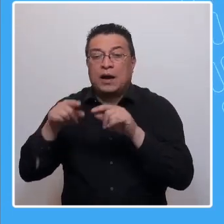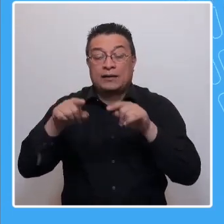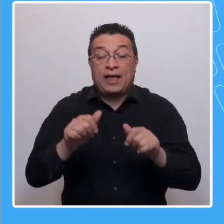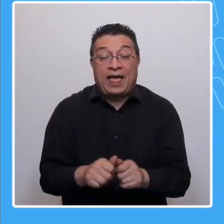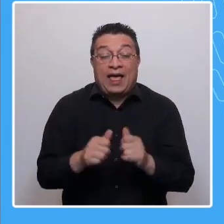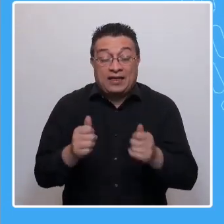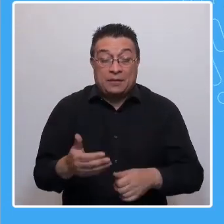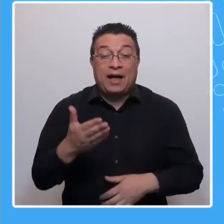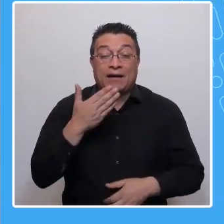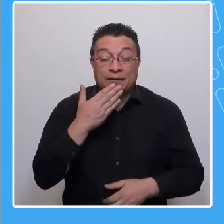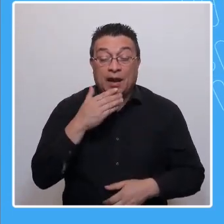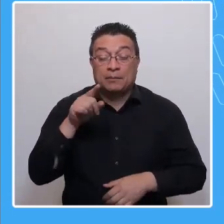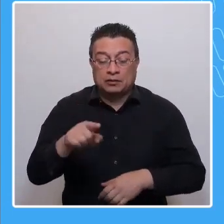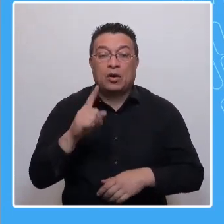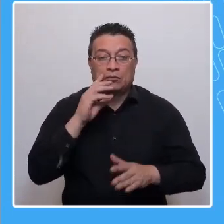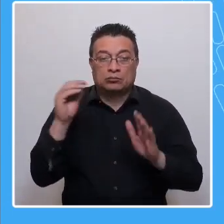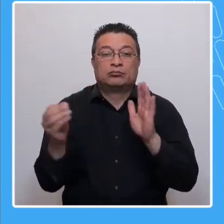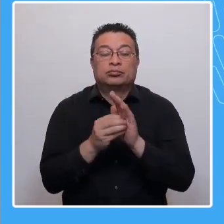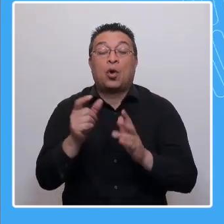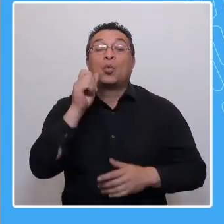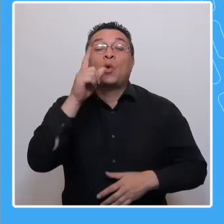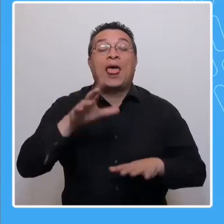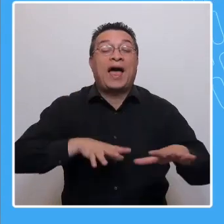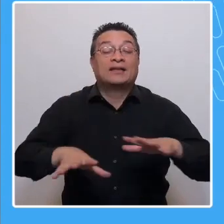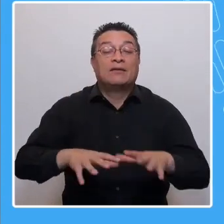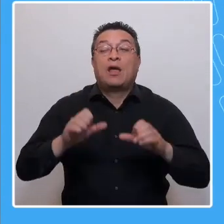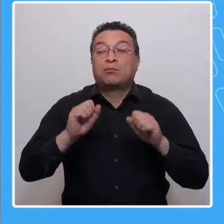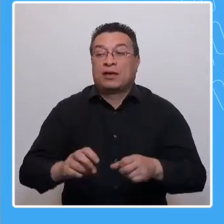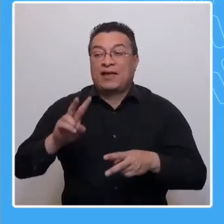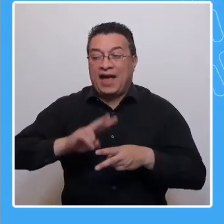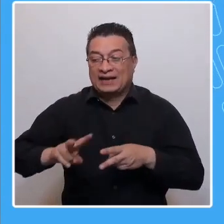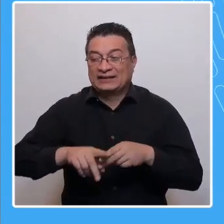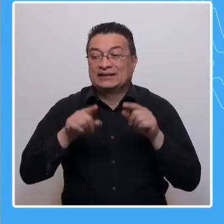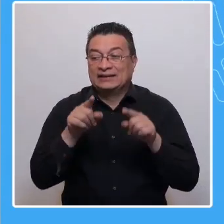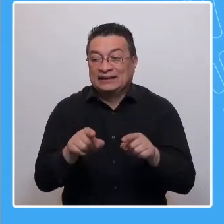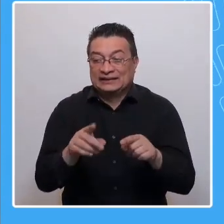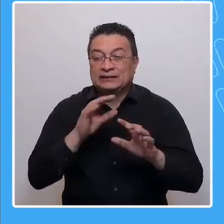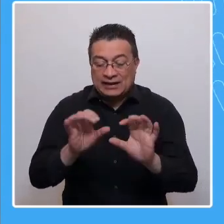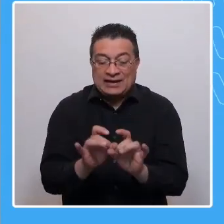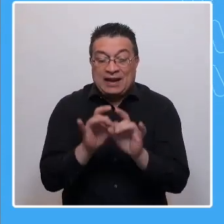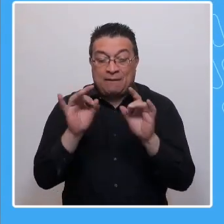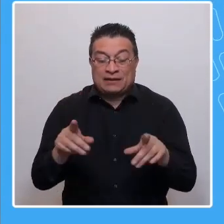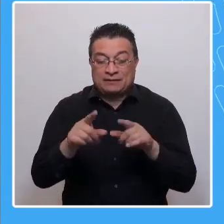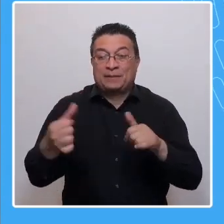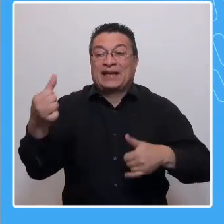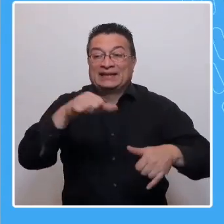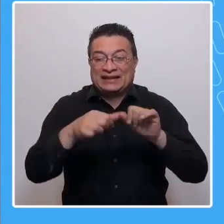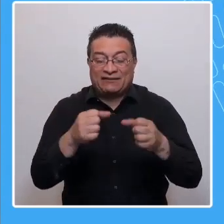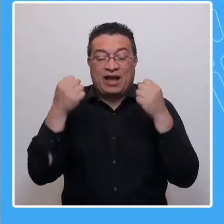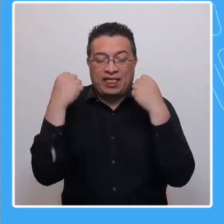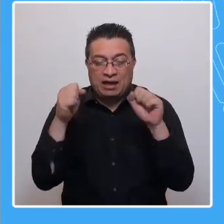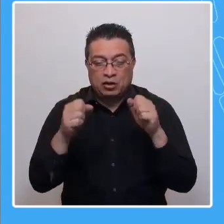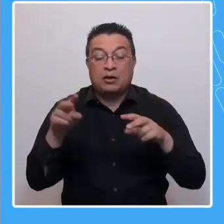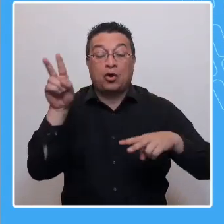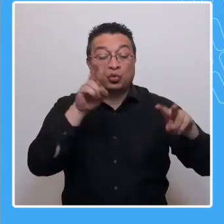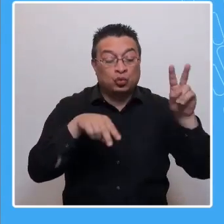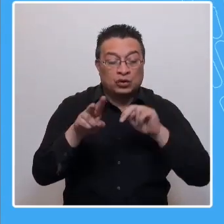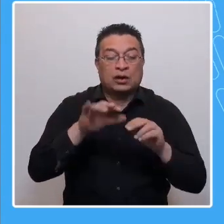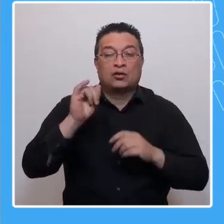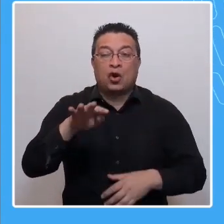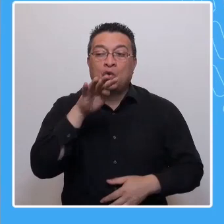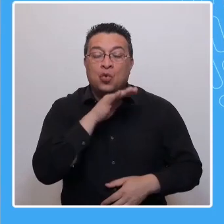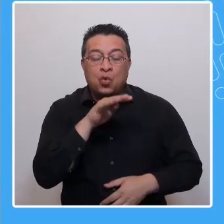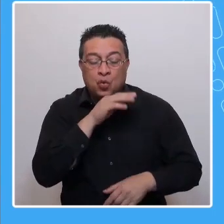se establece en el inciso segundo qué actividades se podrán realizar, y estas serán específicamente científicas, deportivas, turísticas y usos